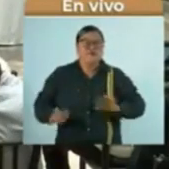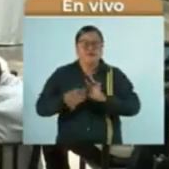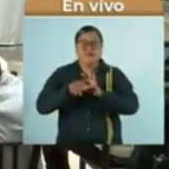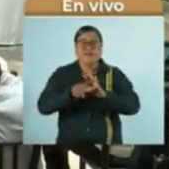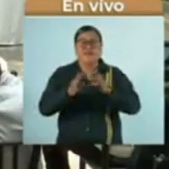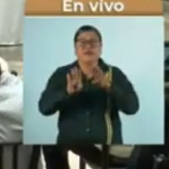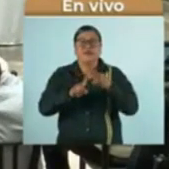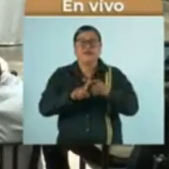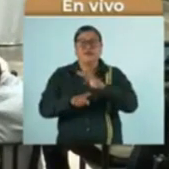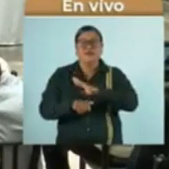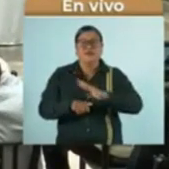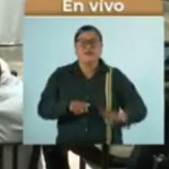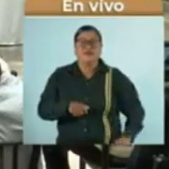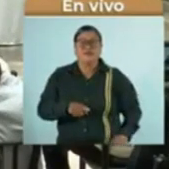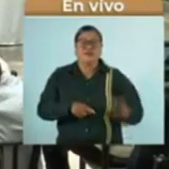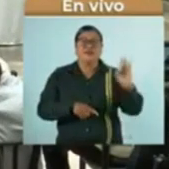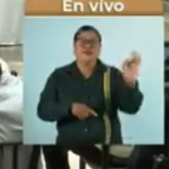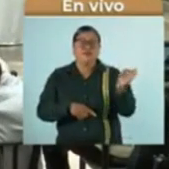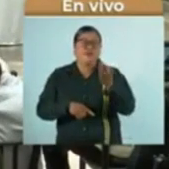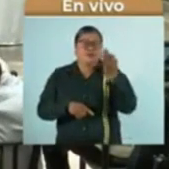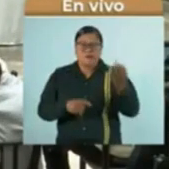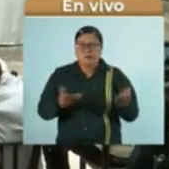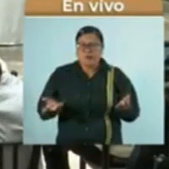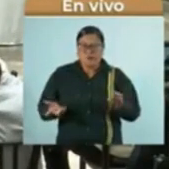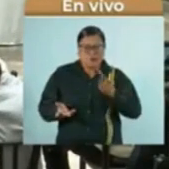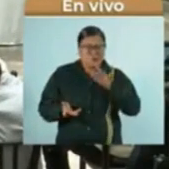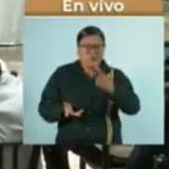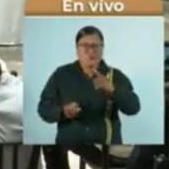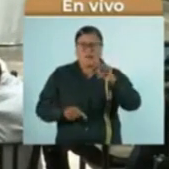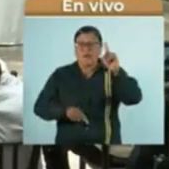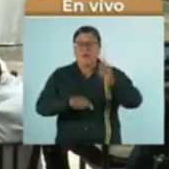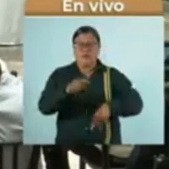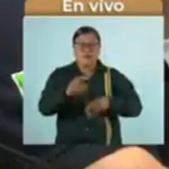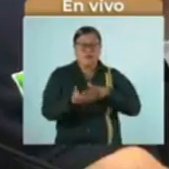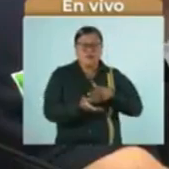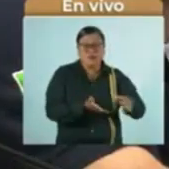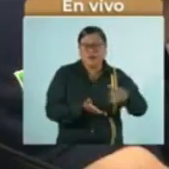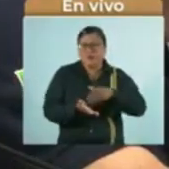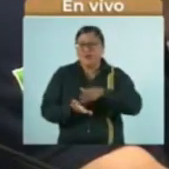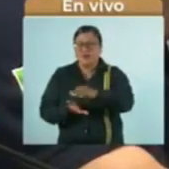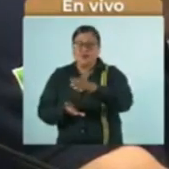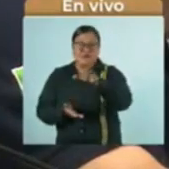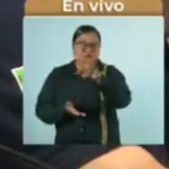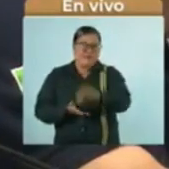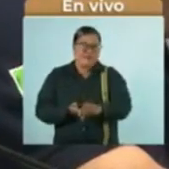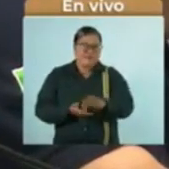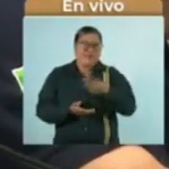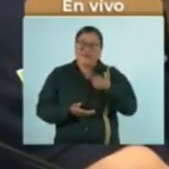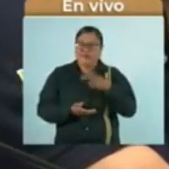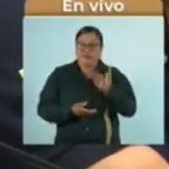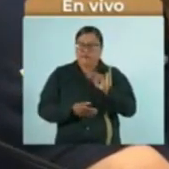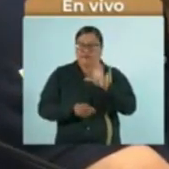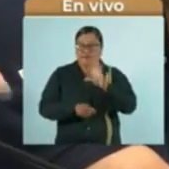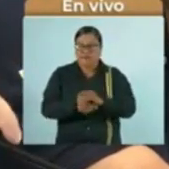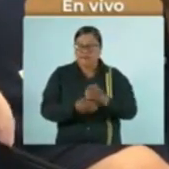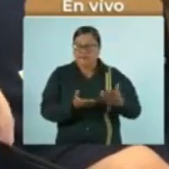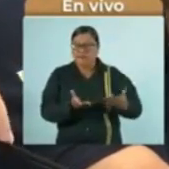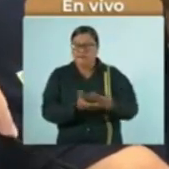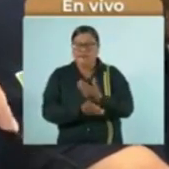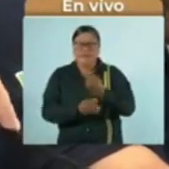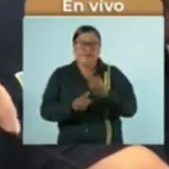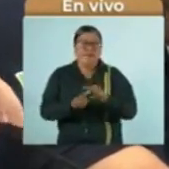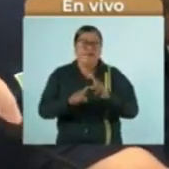y la federación. Entonces, nunca dice desalojar, quitar. Lo que sí es que no vamos a permitir la entrada de